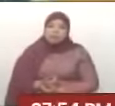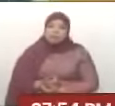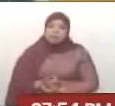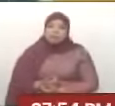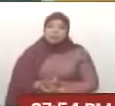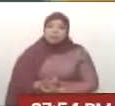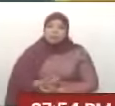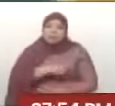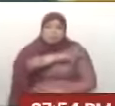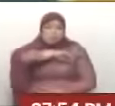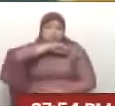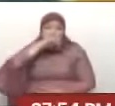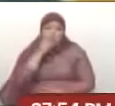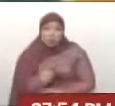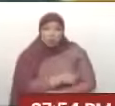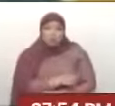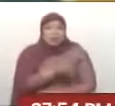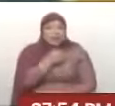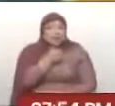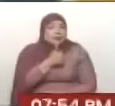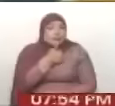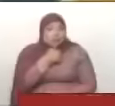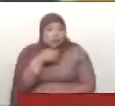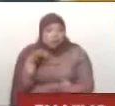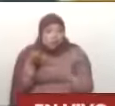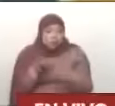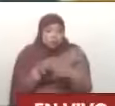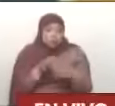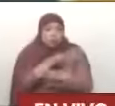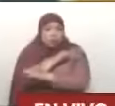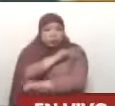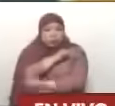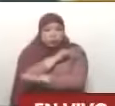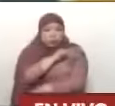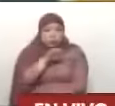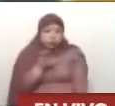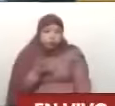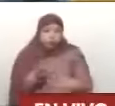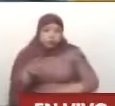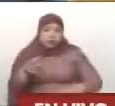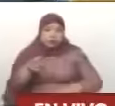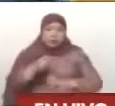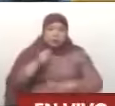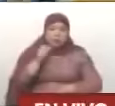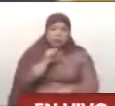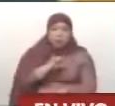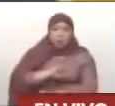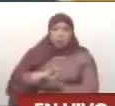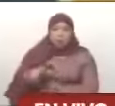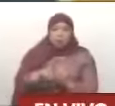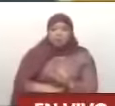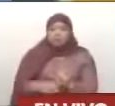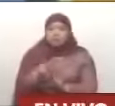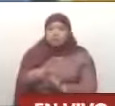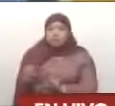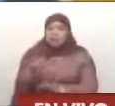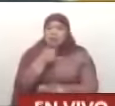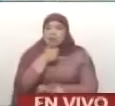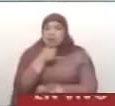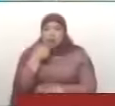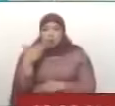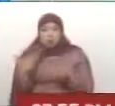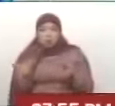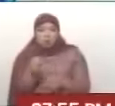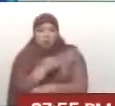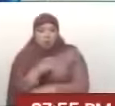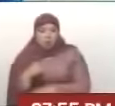Bandas poderosísimas. ¿Quién armó esas bandas criminales con aquellos fusiles que le vemos? ¿Quién? ¿Se armaron